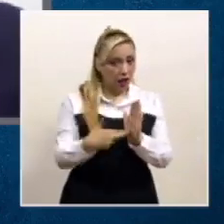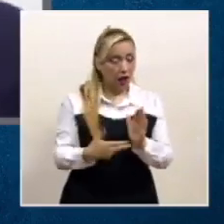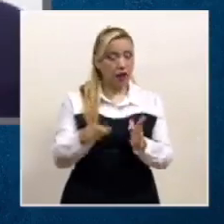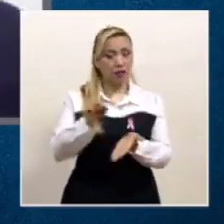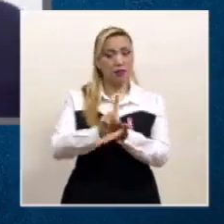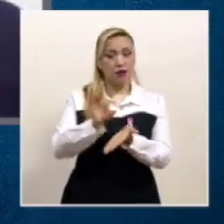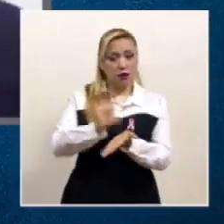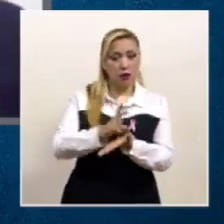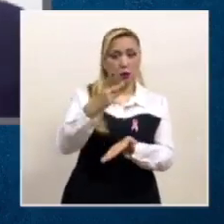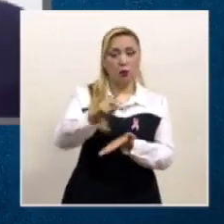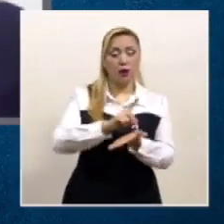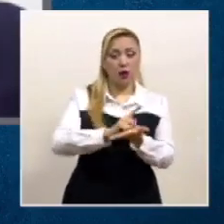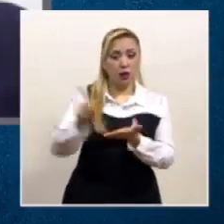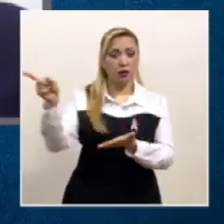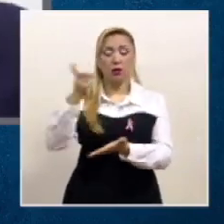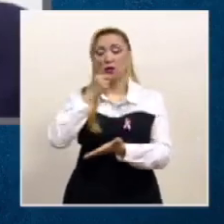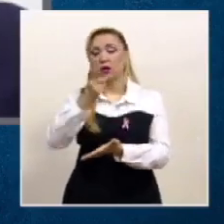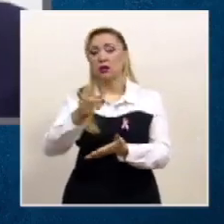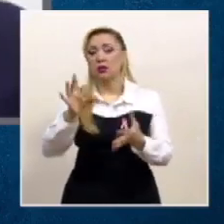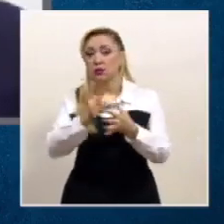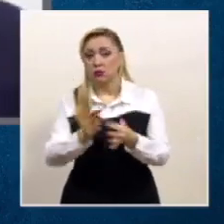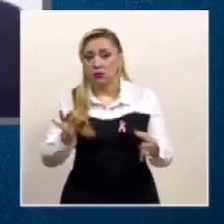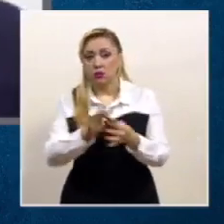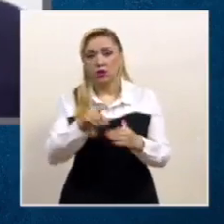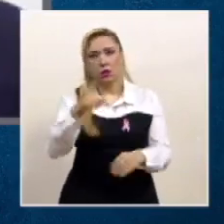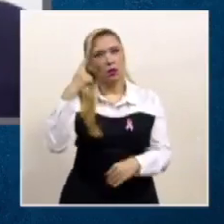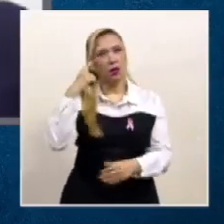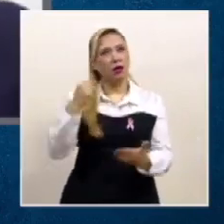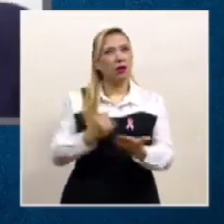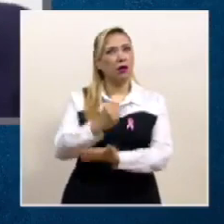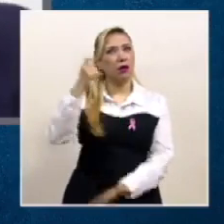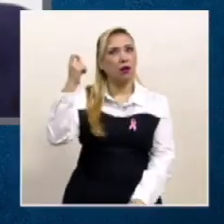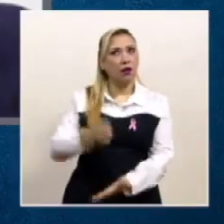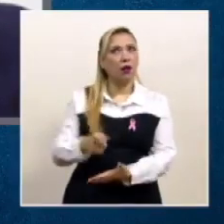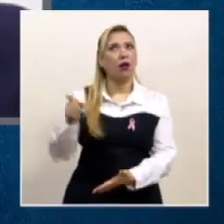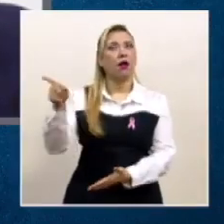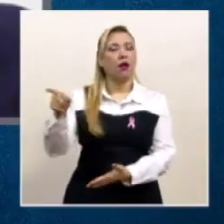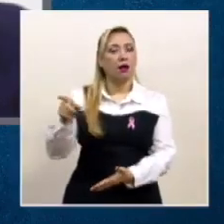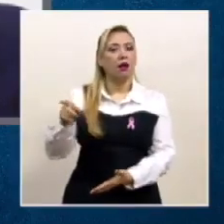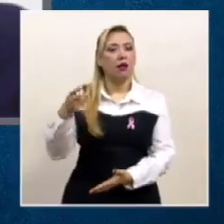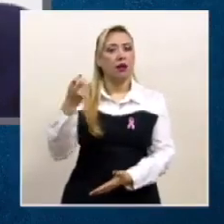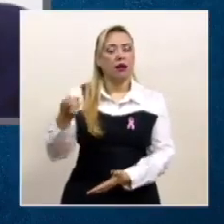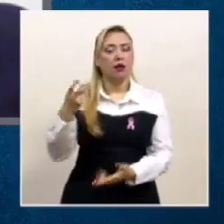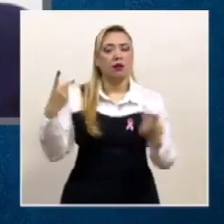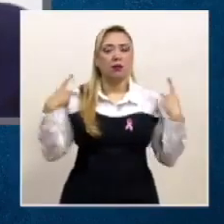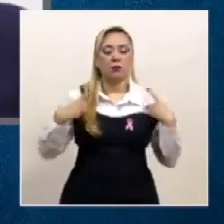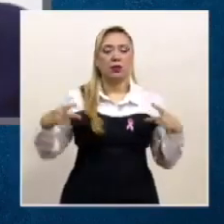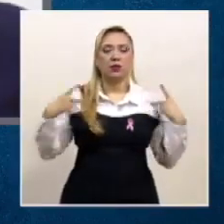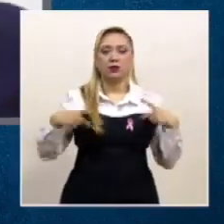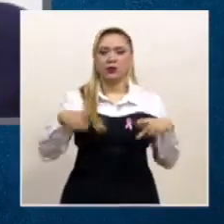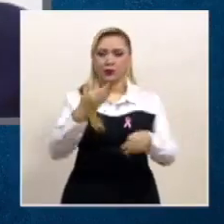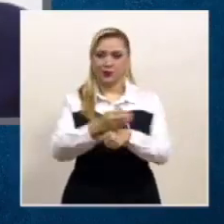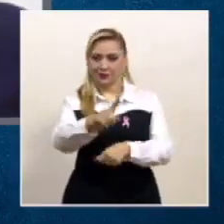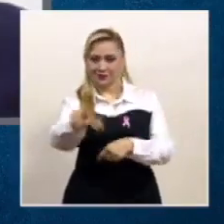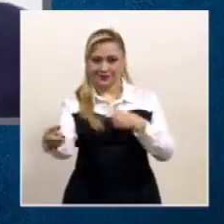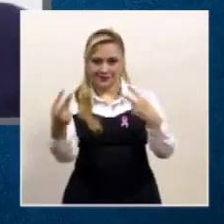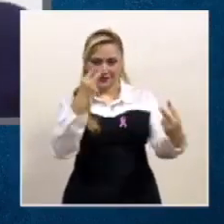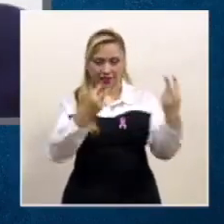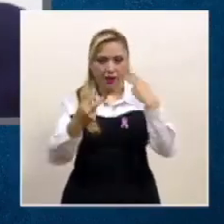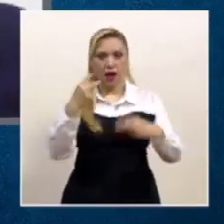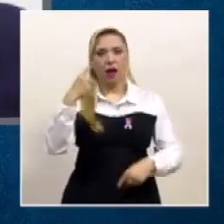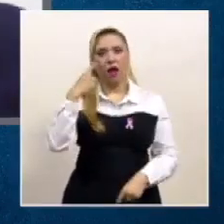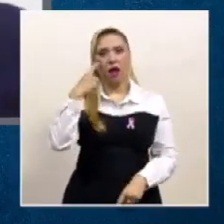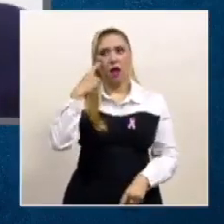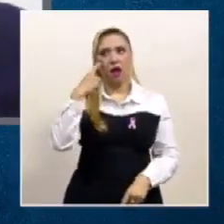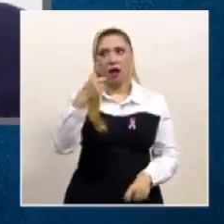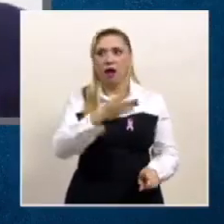sus derechos? ¿Algún caso que te parezca relevante al cual las personas que nos escuchan tendrían que ir si